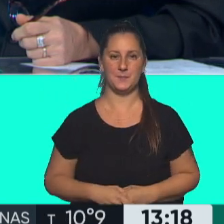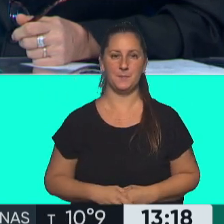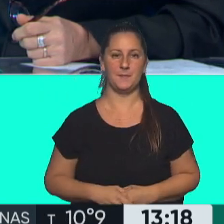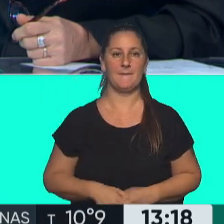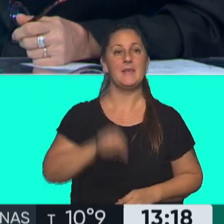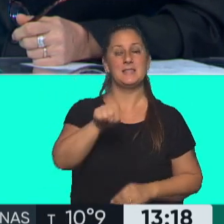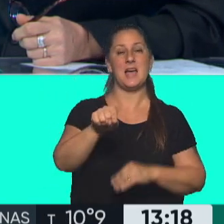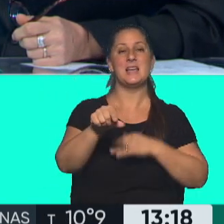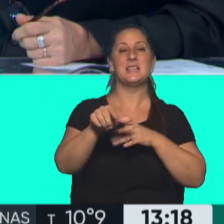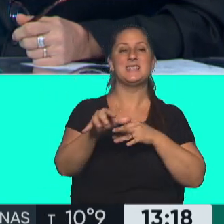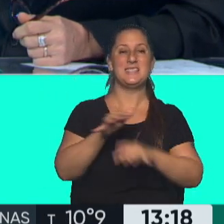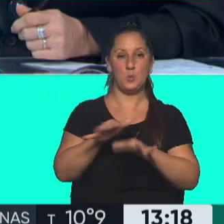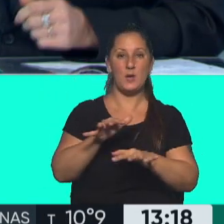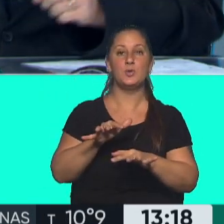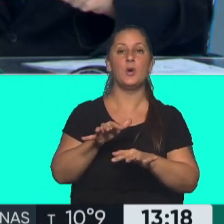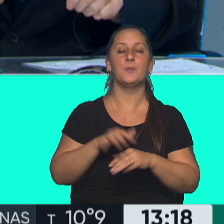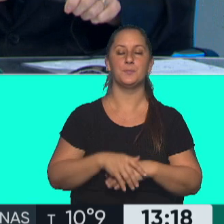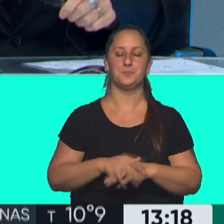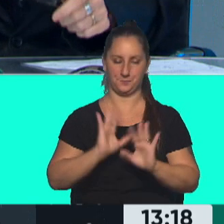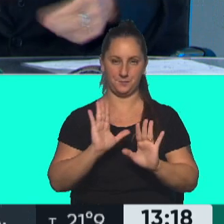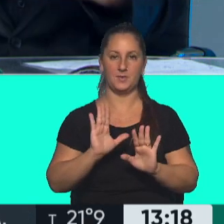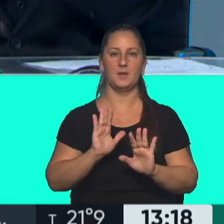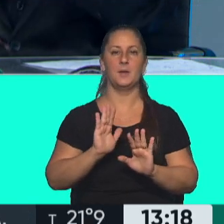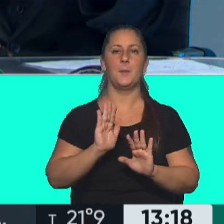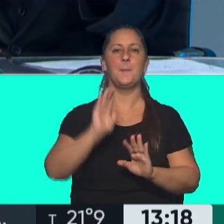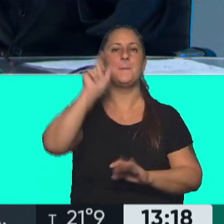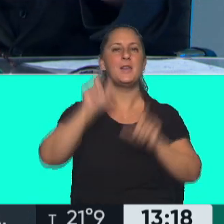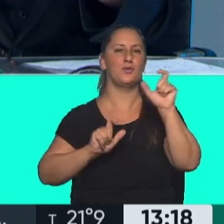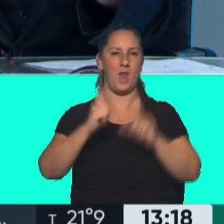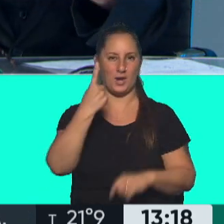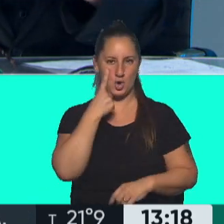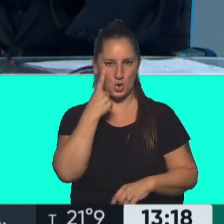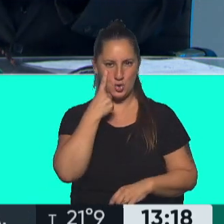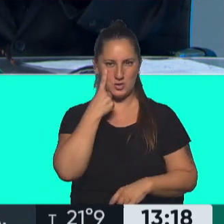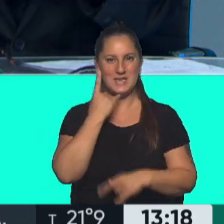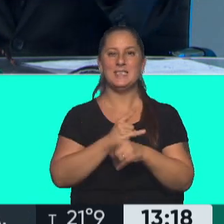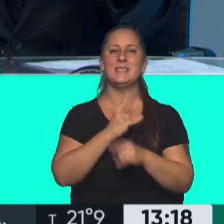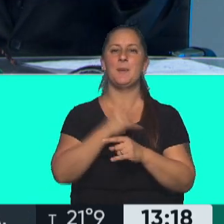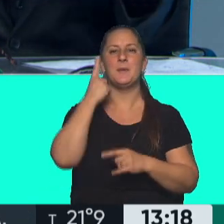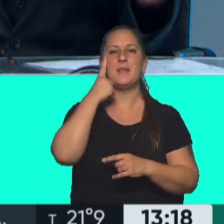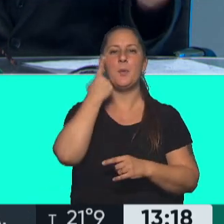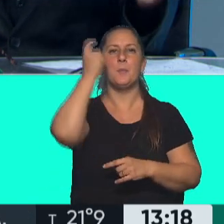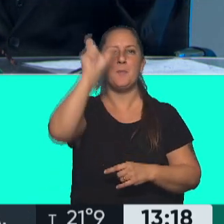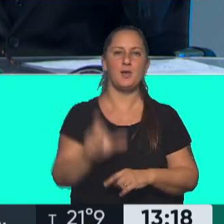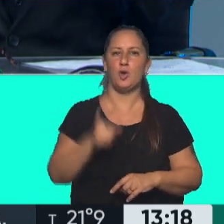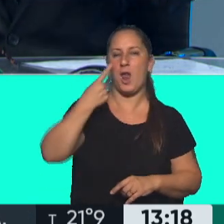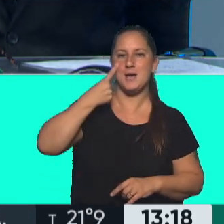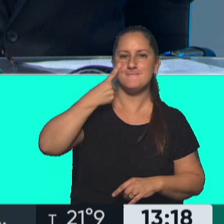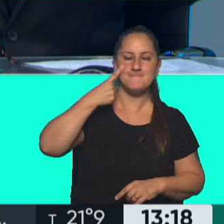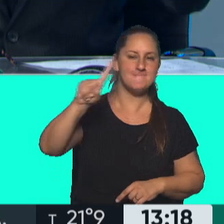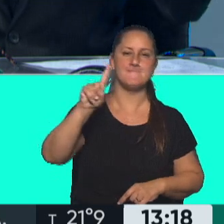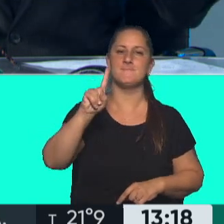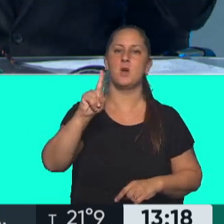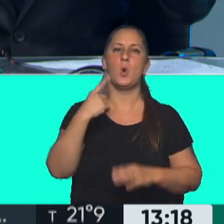en esa situación al ser reclutados por personas conocidas también tendemos a pensar que son personas desconocidas que es un